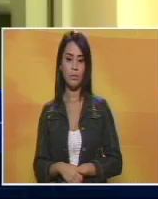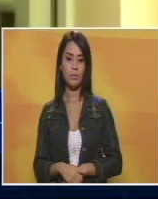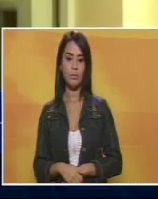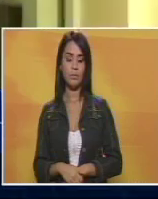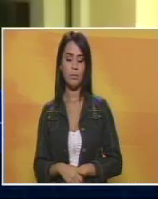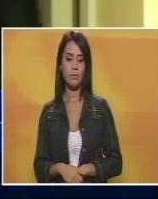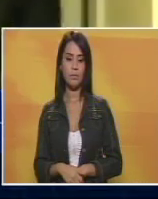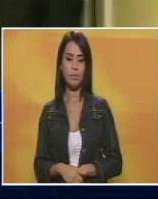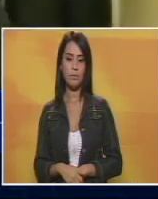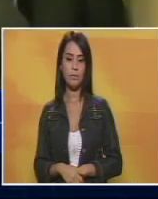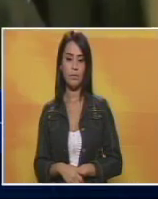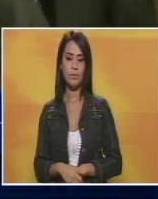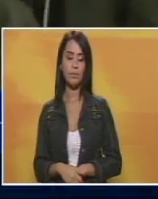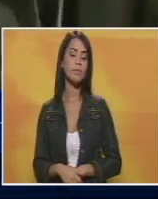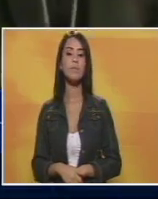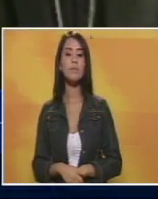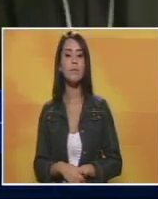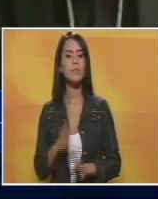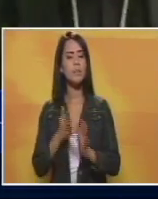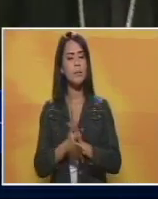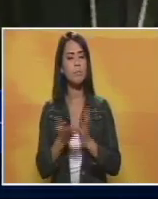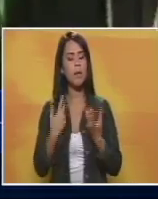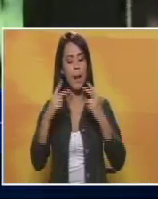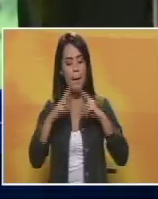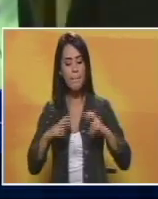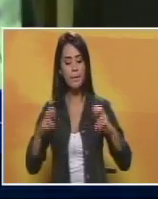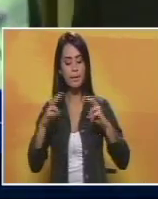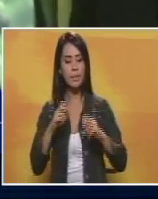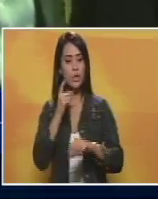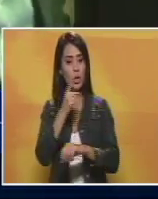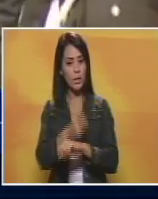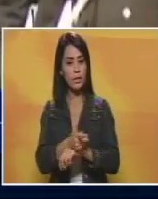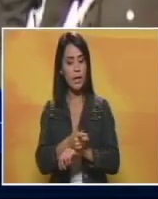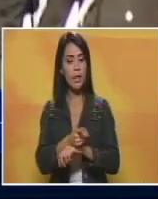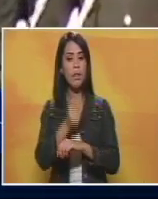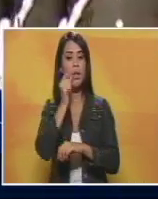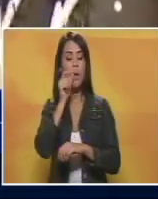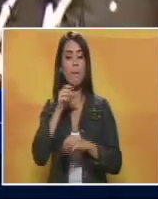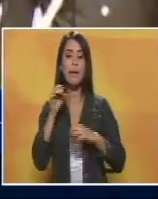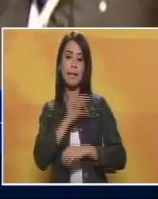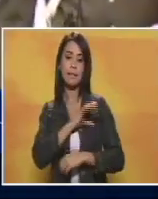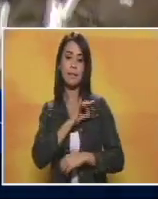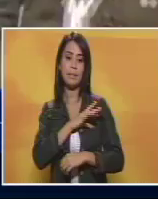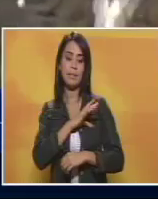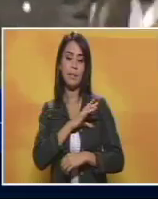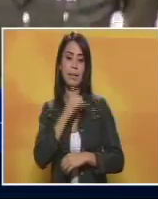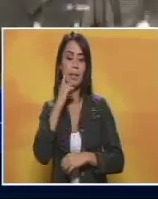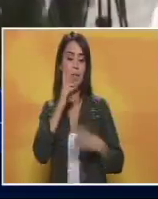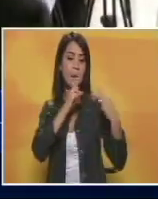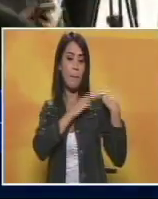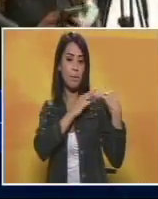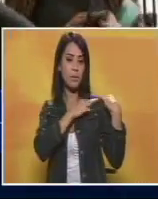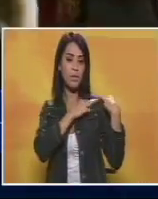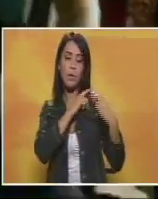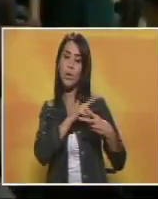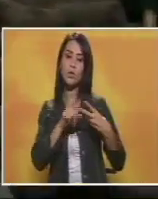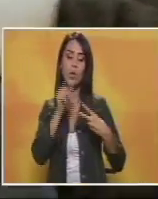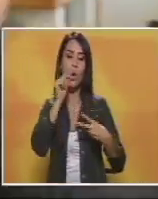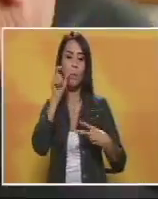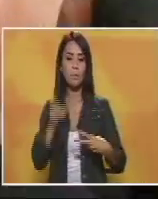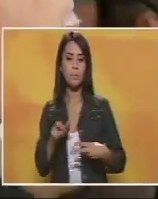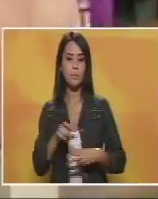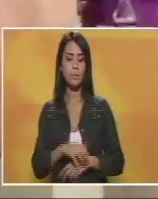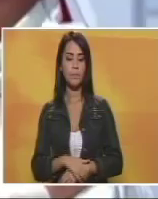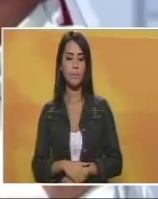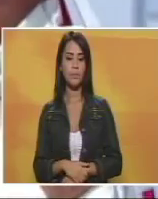Las dimisiones se producen tras la investigación ordenada por el Sumo Pontífice en Chile y que estuvo a cargo del obispo maltés